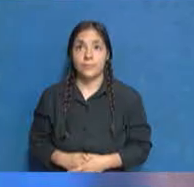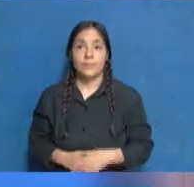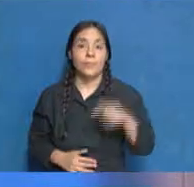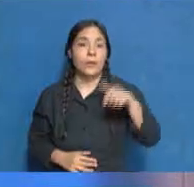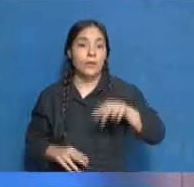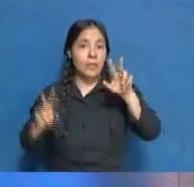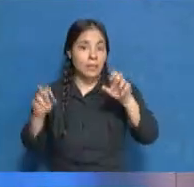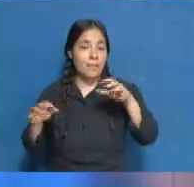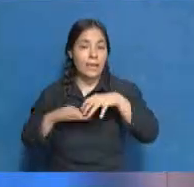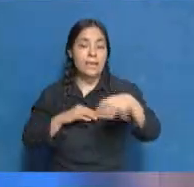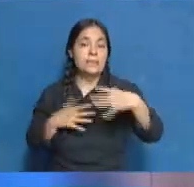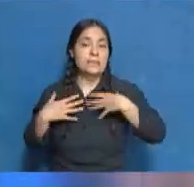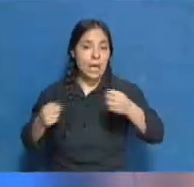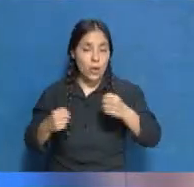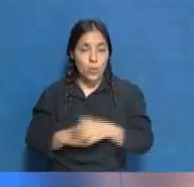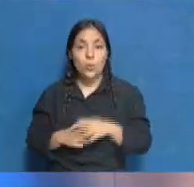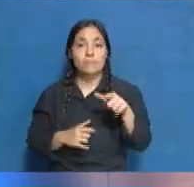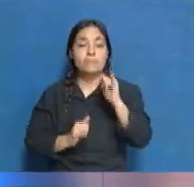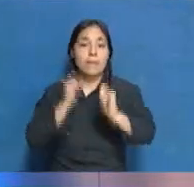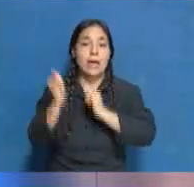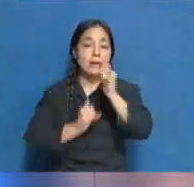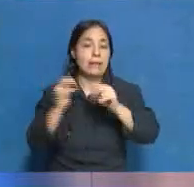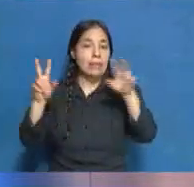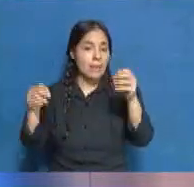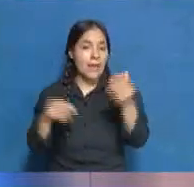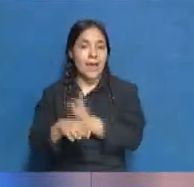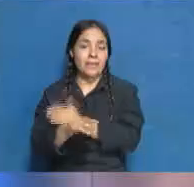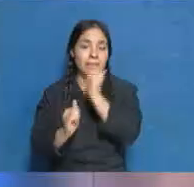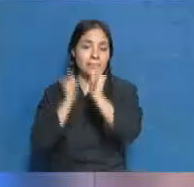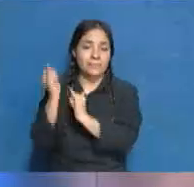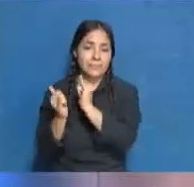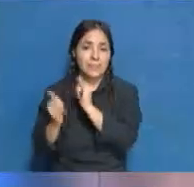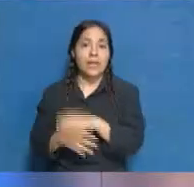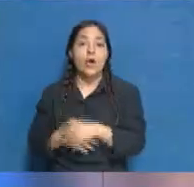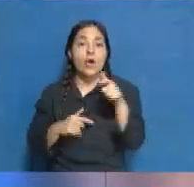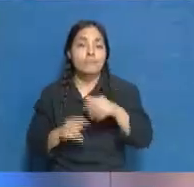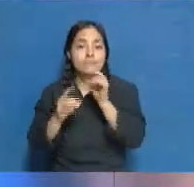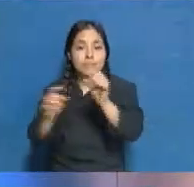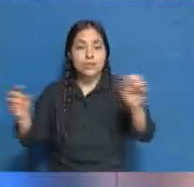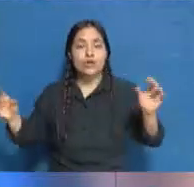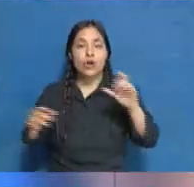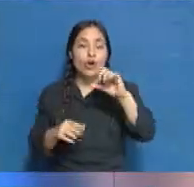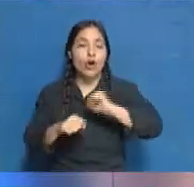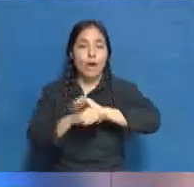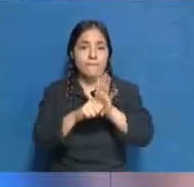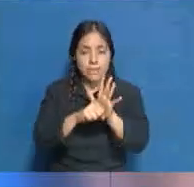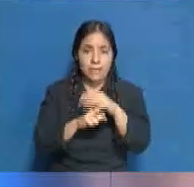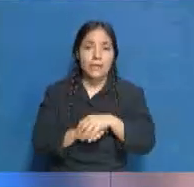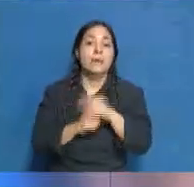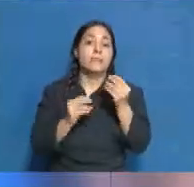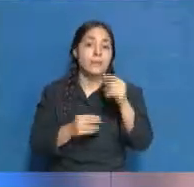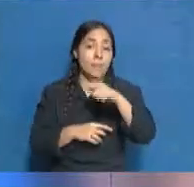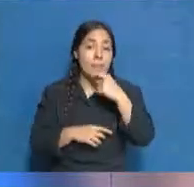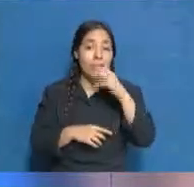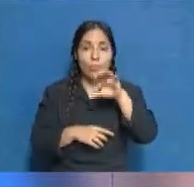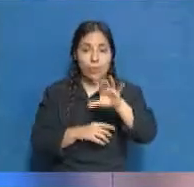Ahora sí, en nuestro segmento de salud vamos a hablar de lo que anticipábamos en nuestros títulos, esta ola de COVID que estamos atravesando no solamente en la